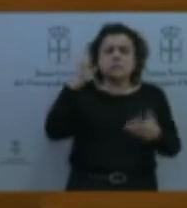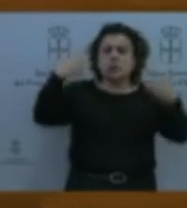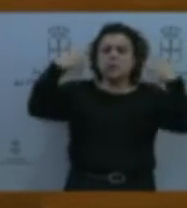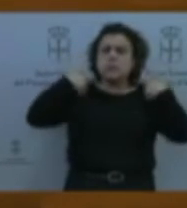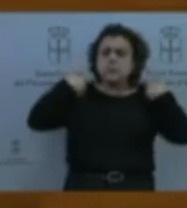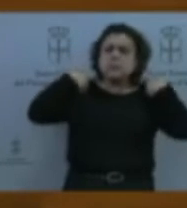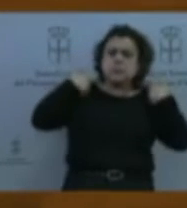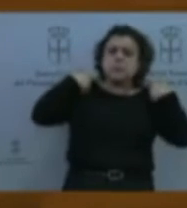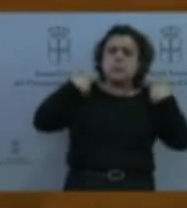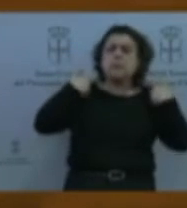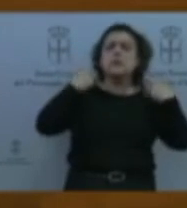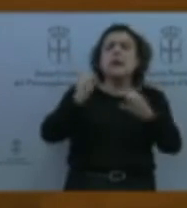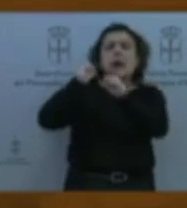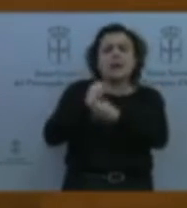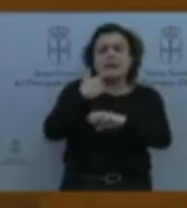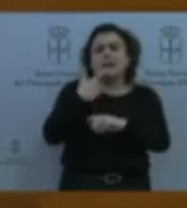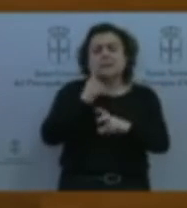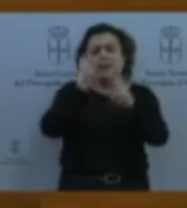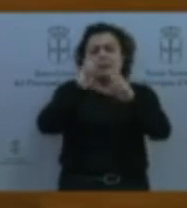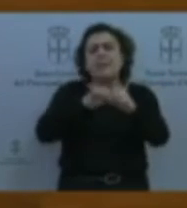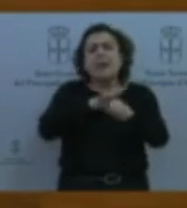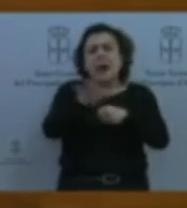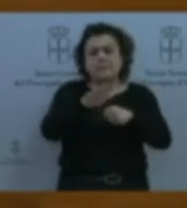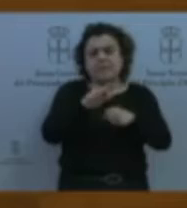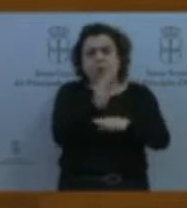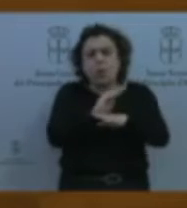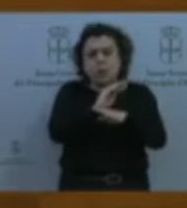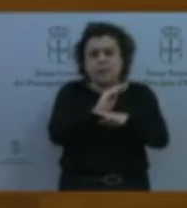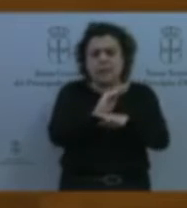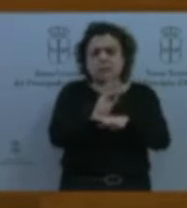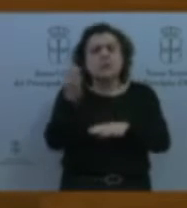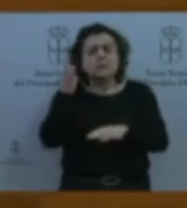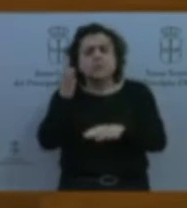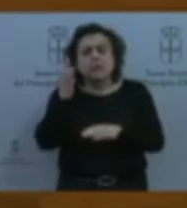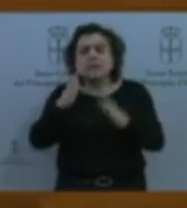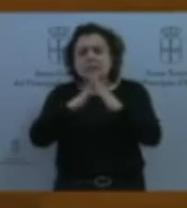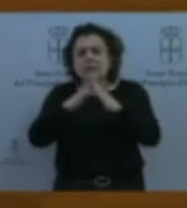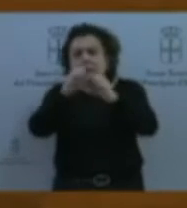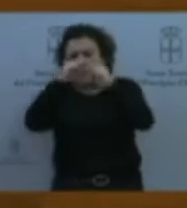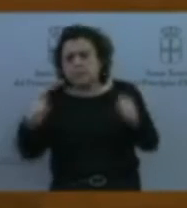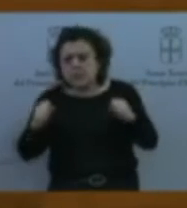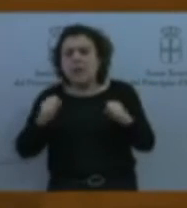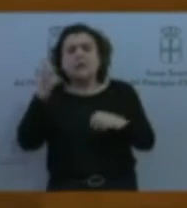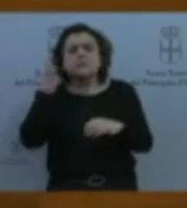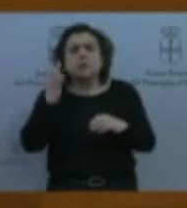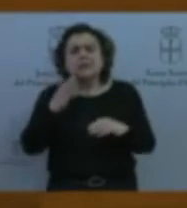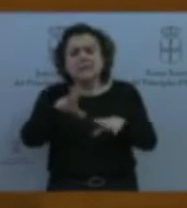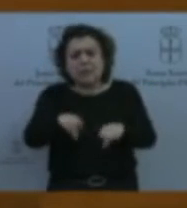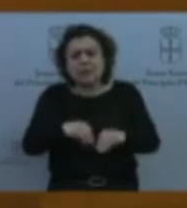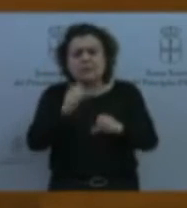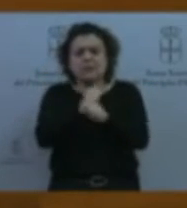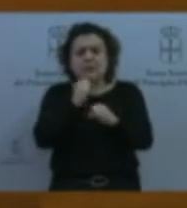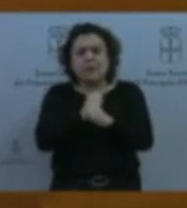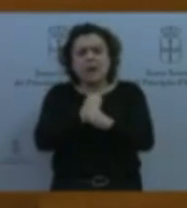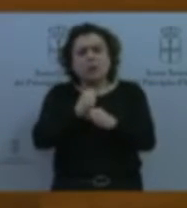cuidados. Ellas se han quedado más en casa que los varones, ellas están aceptando trabajos mucho peor remunerados que los hombres y tenemos muchos